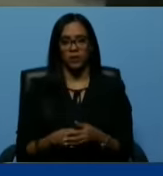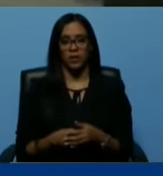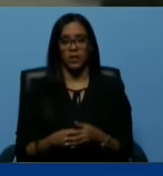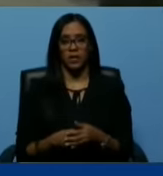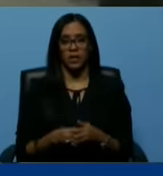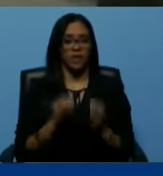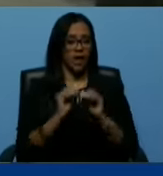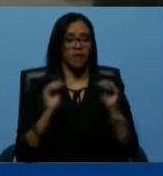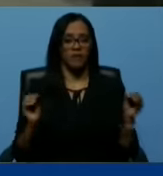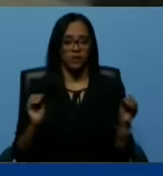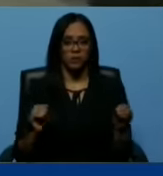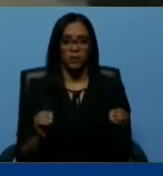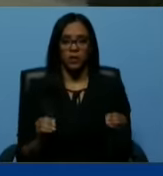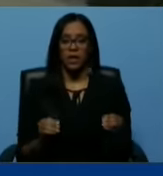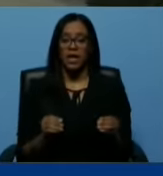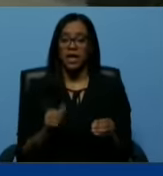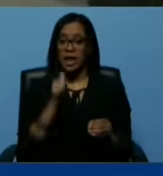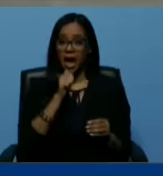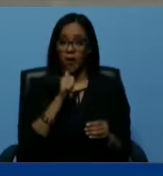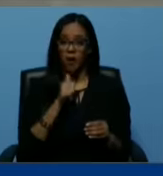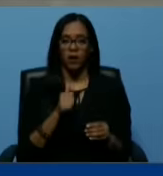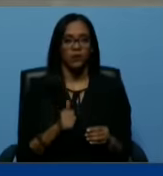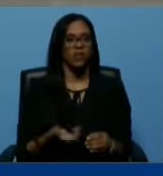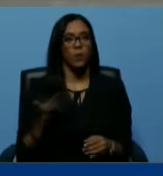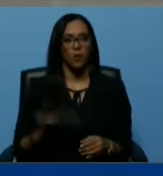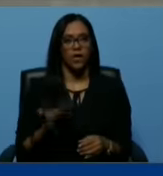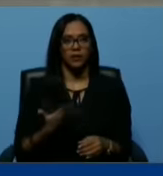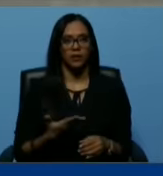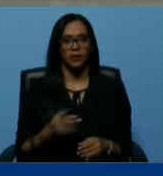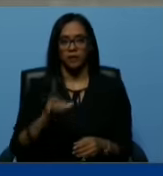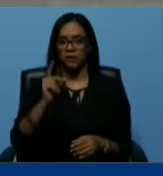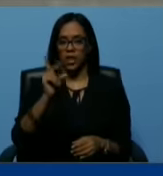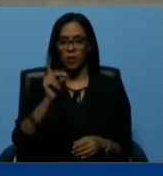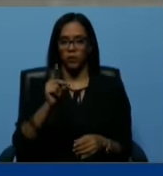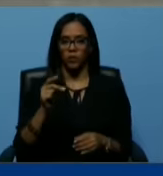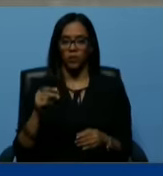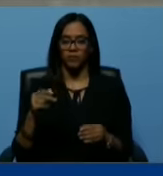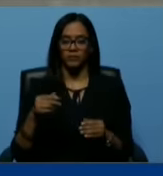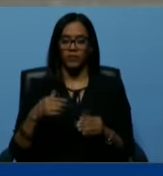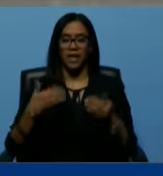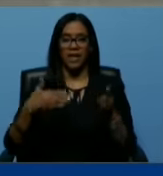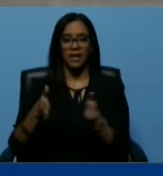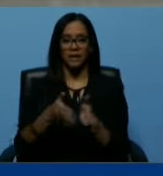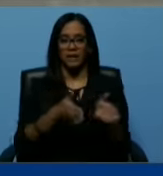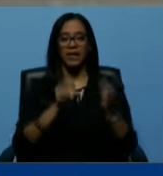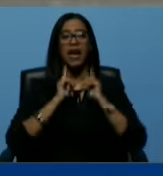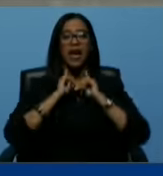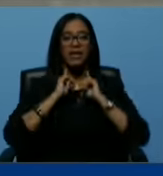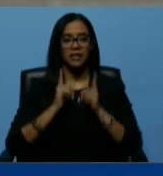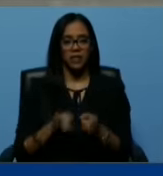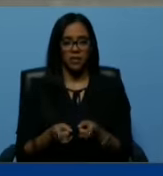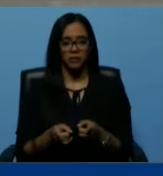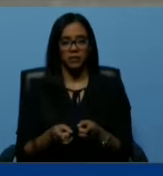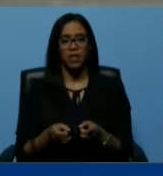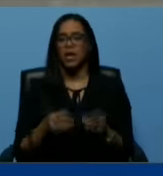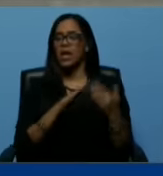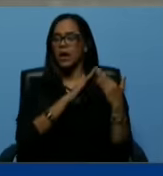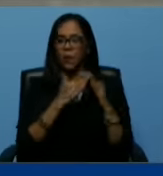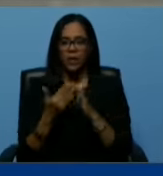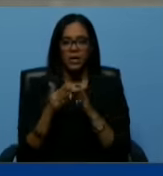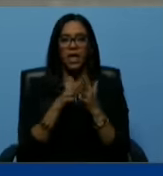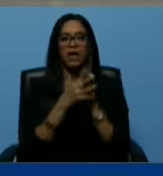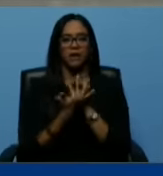agua. Reporte fundamental. Segundo, vialidad. En la comunidad, en el barrio.